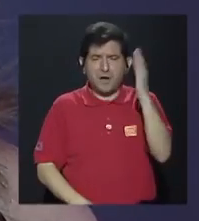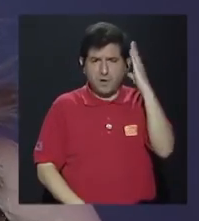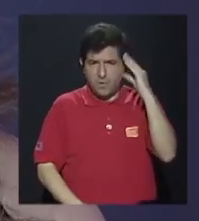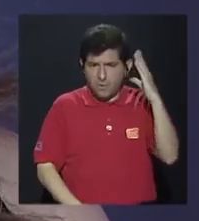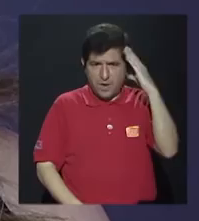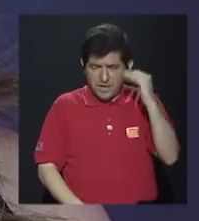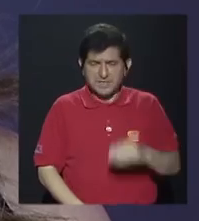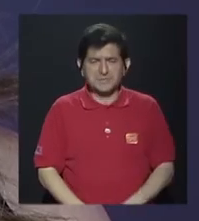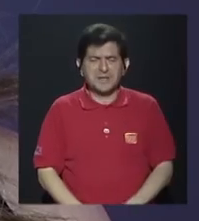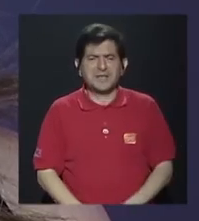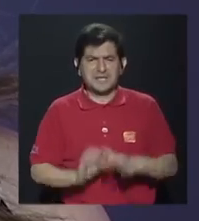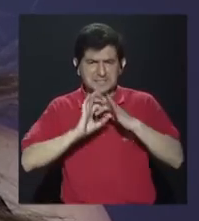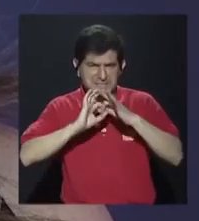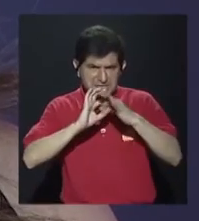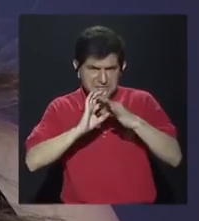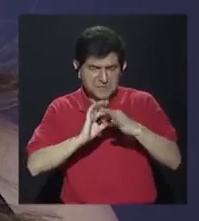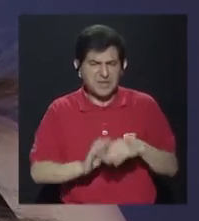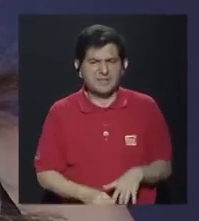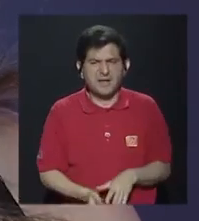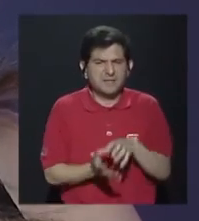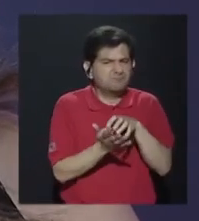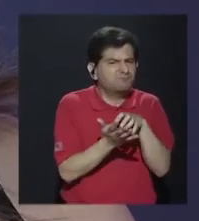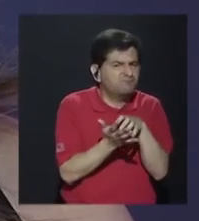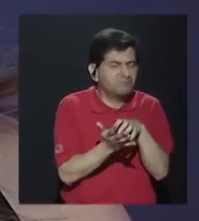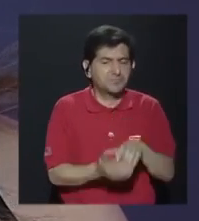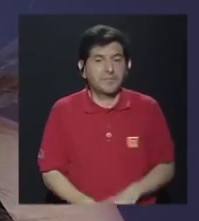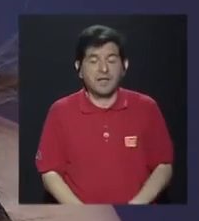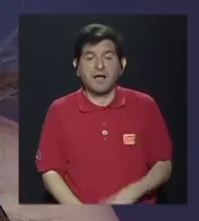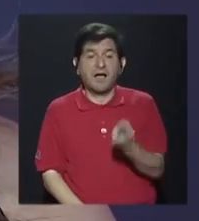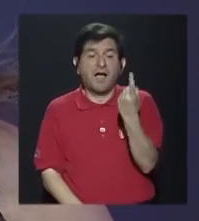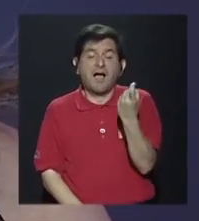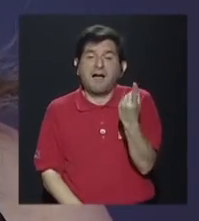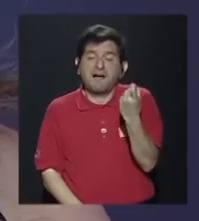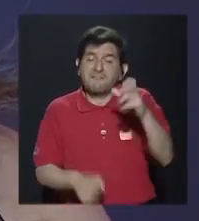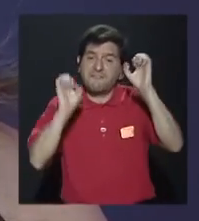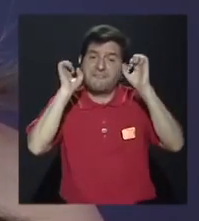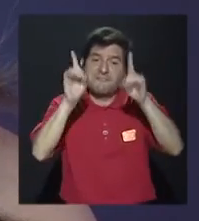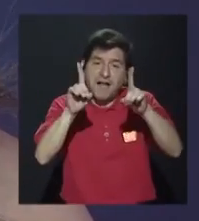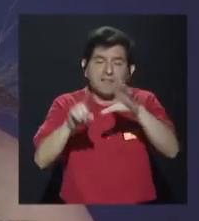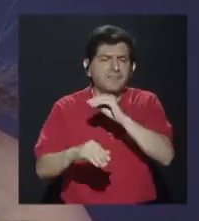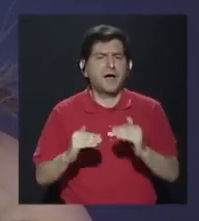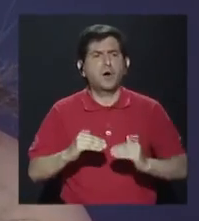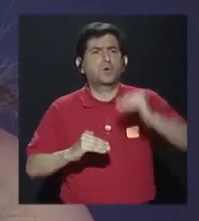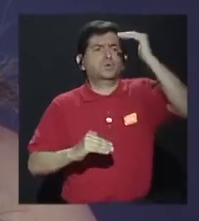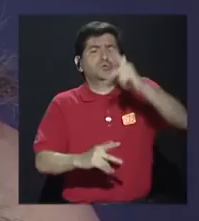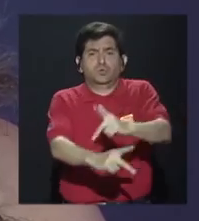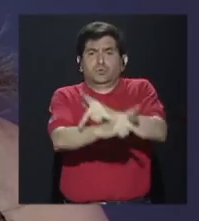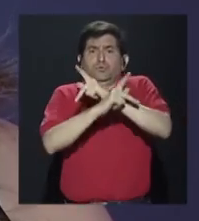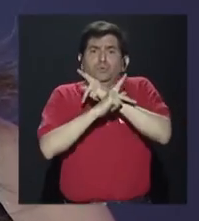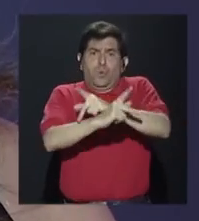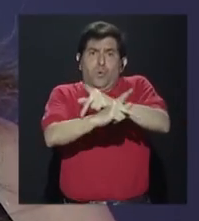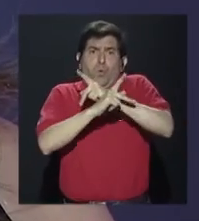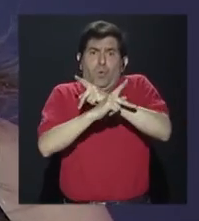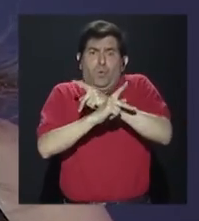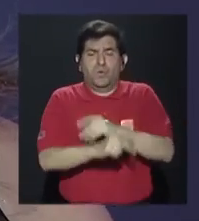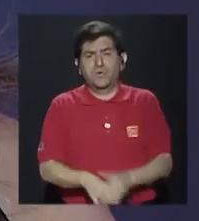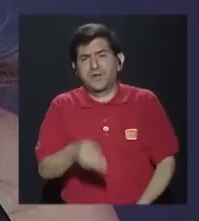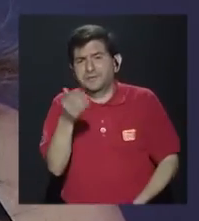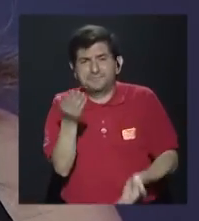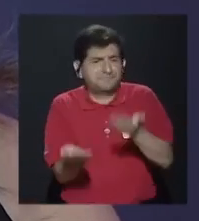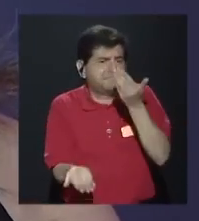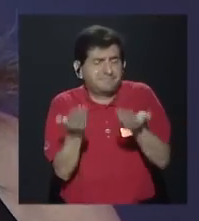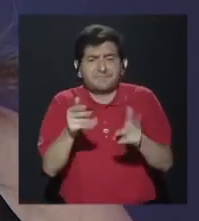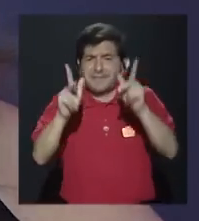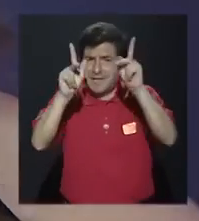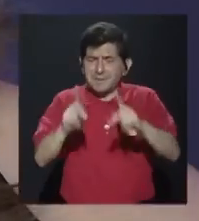sexual, y por tal vez esa falta de educación o esa sobreprotección, no,